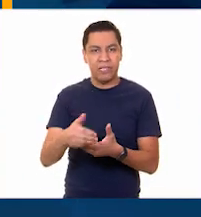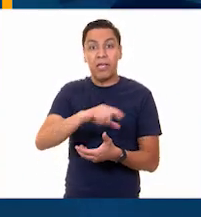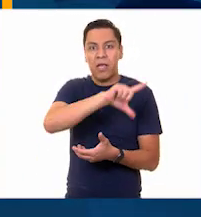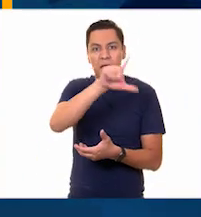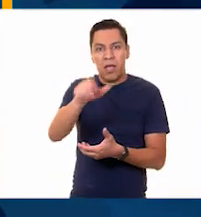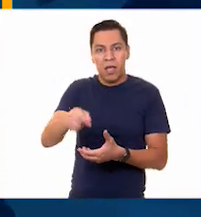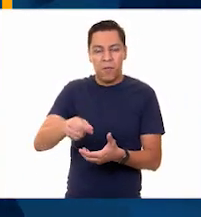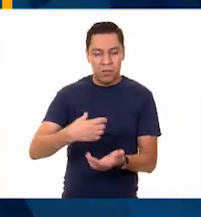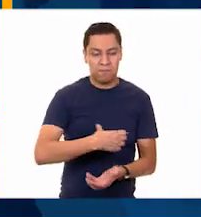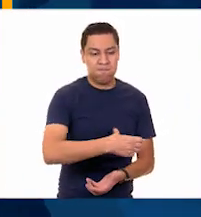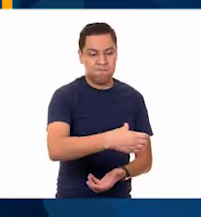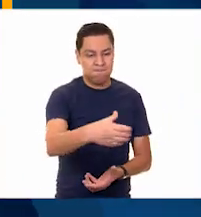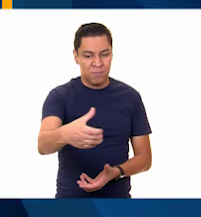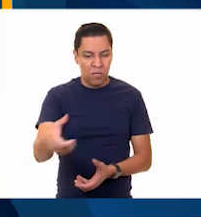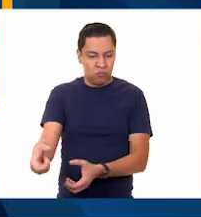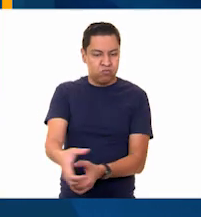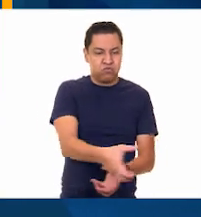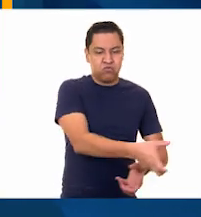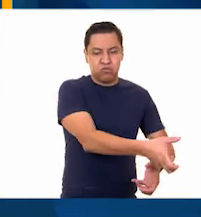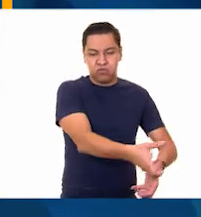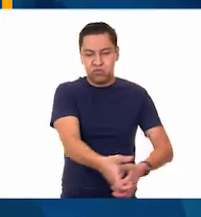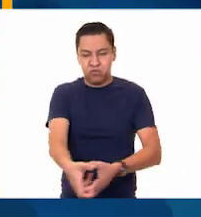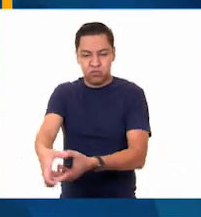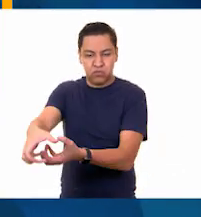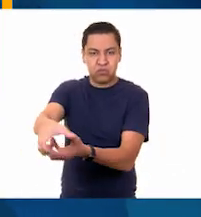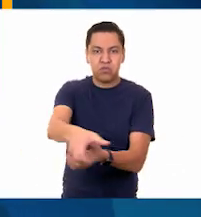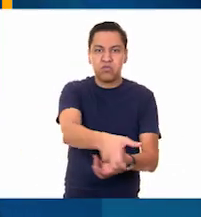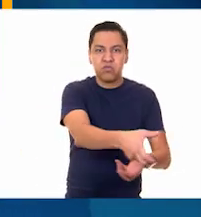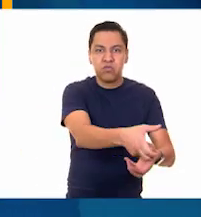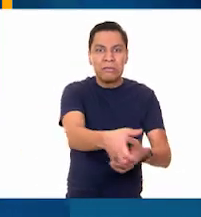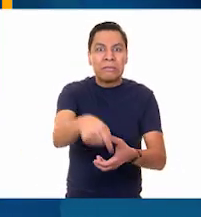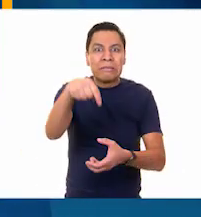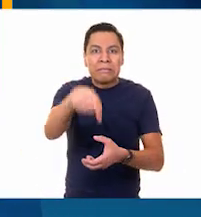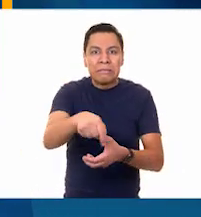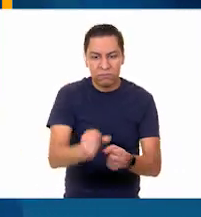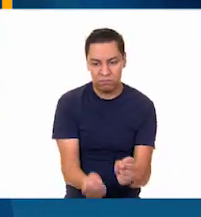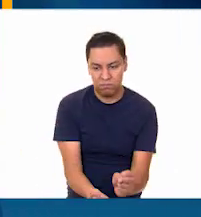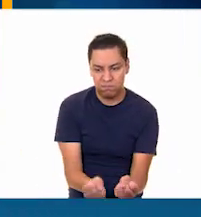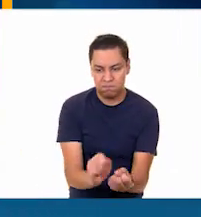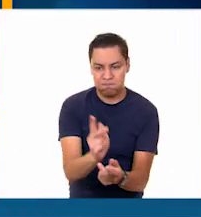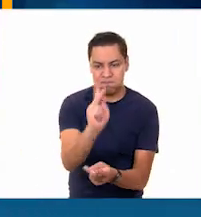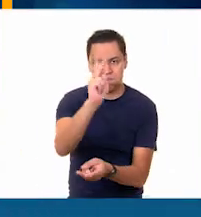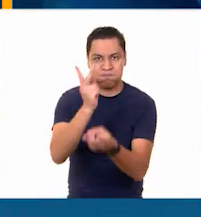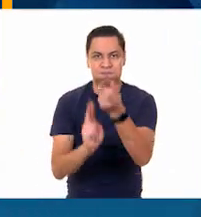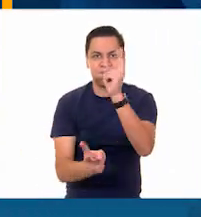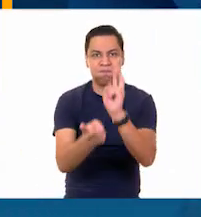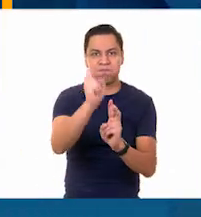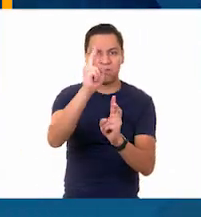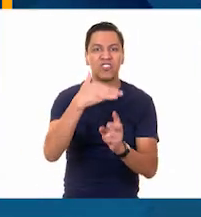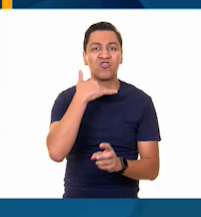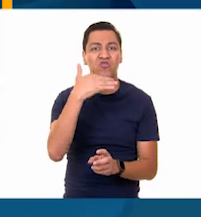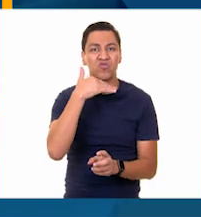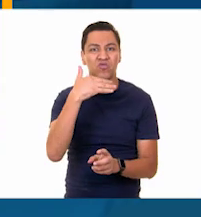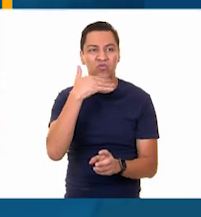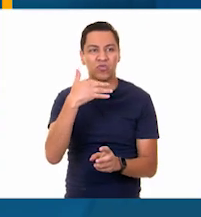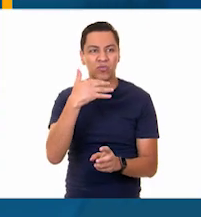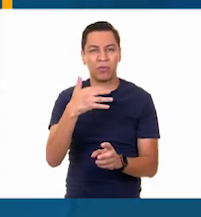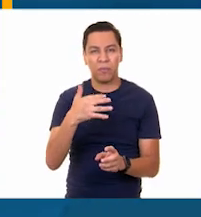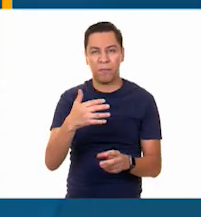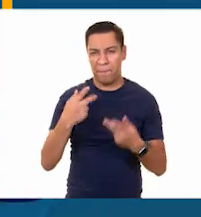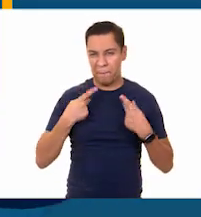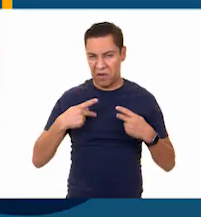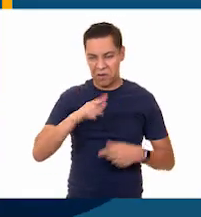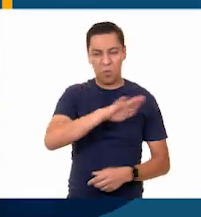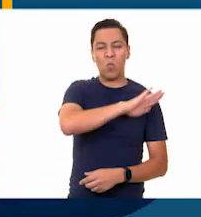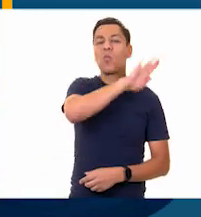agrícola, con todos los riesgos y costos que esto representa. Tan solo en el 2015 murieron en México